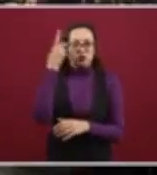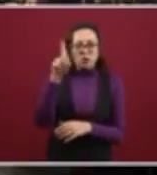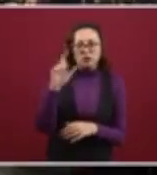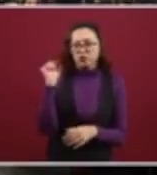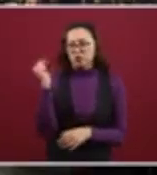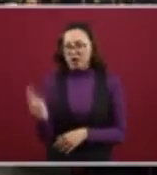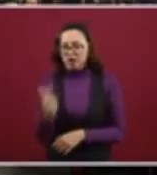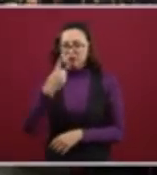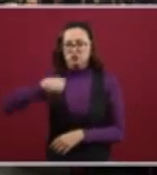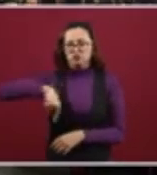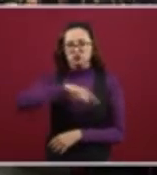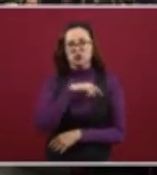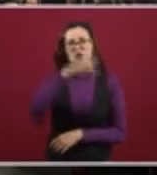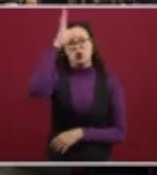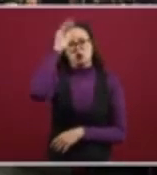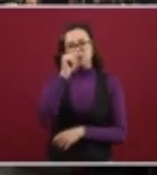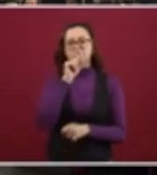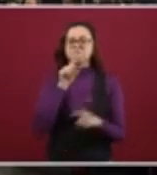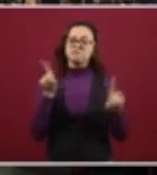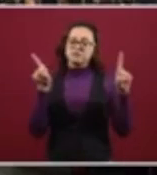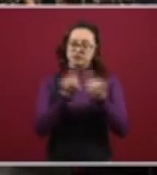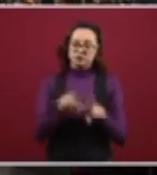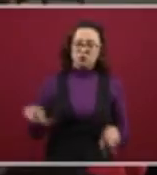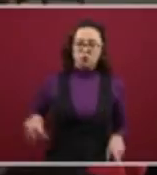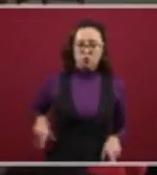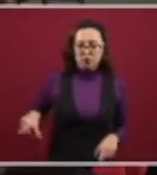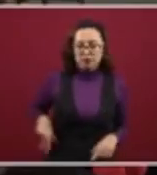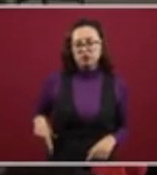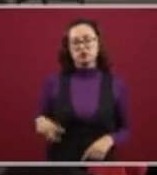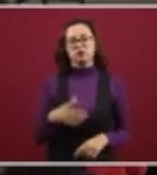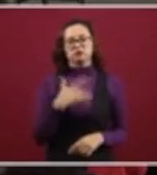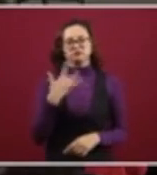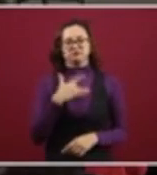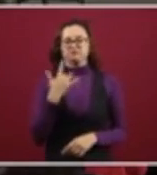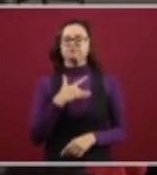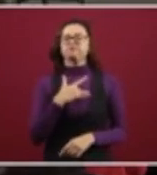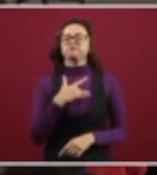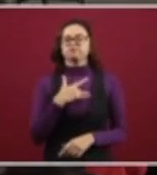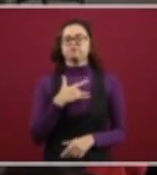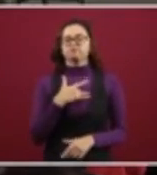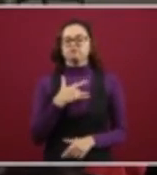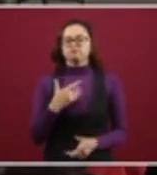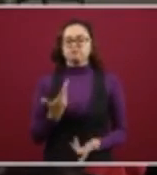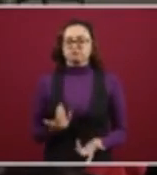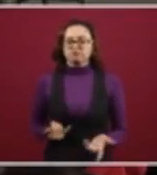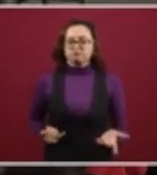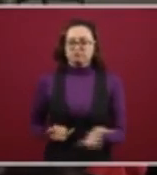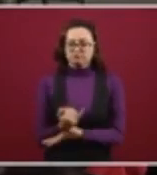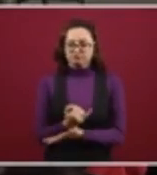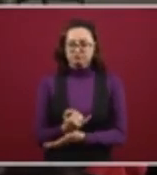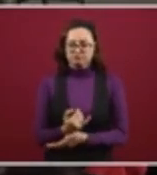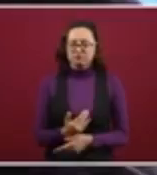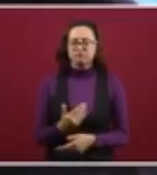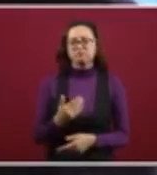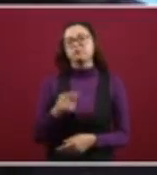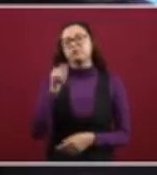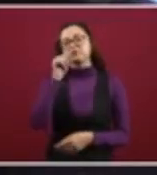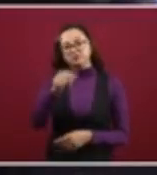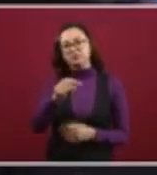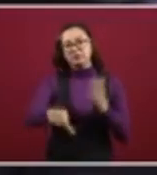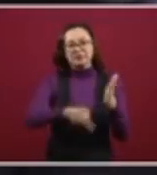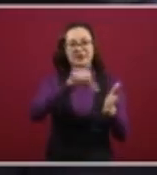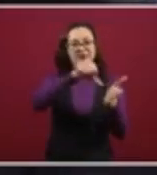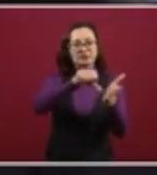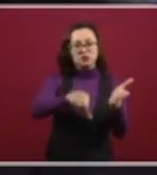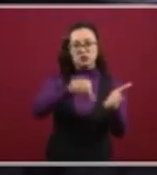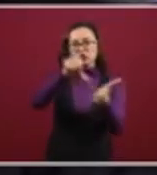y convenimos con el propio gobierno del estado que íbamos a recibir en los propios centros de acopio, donde concentramos